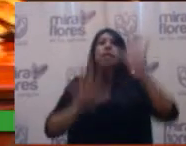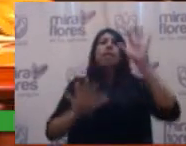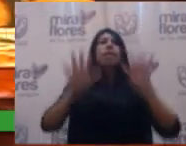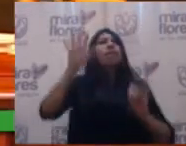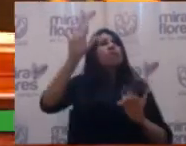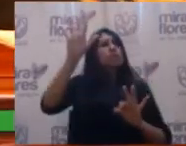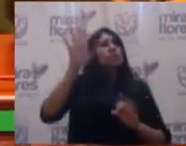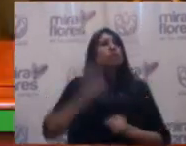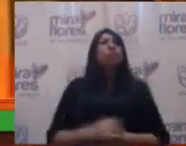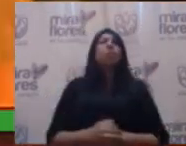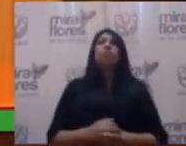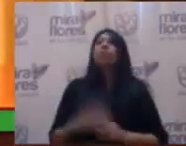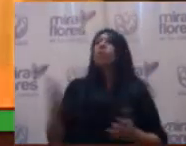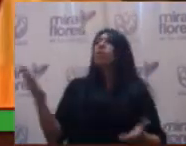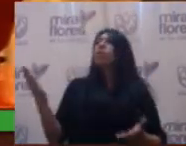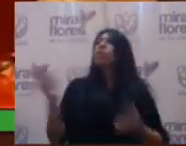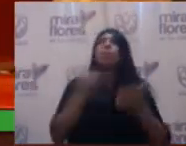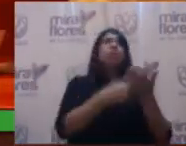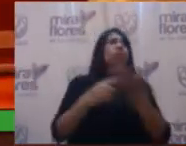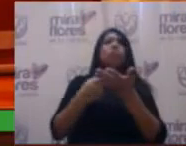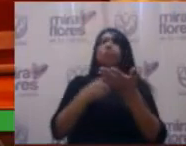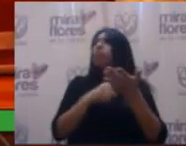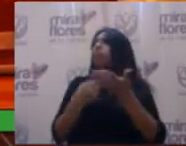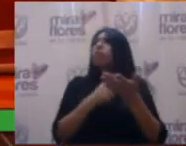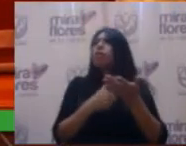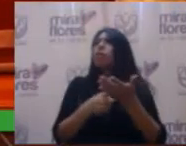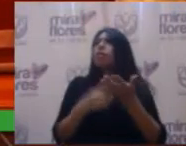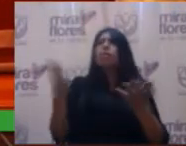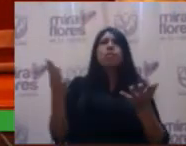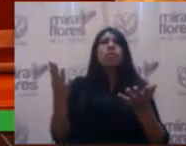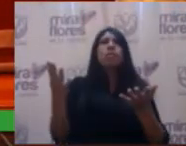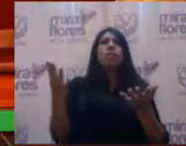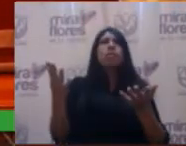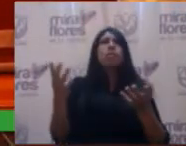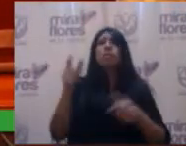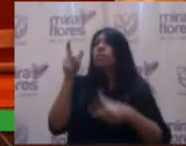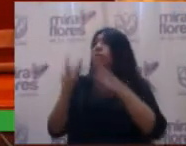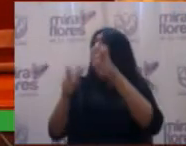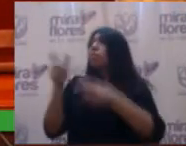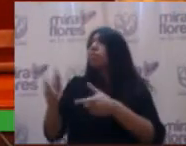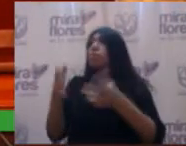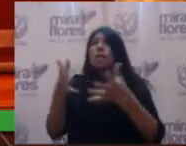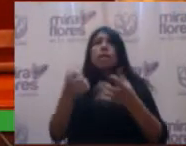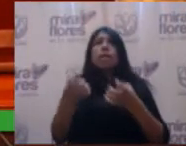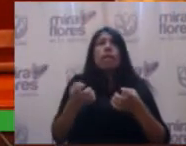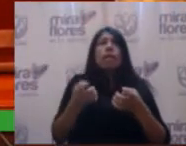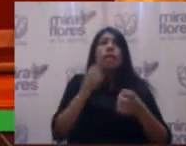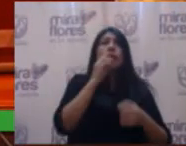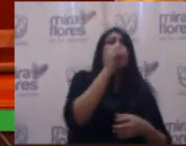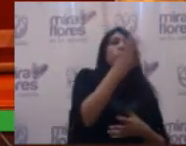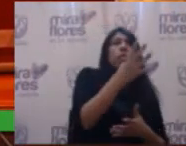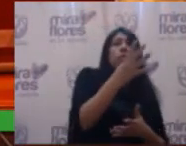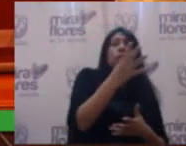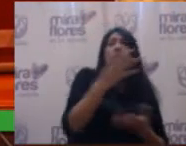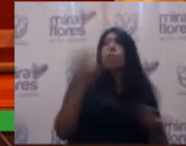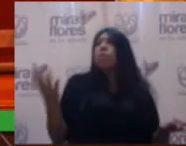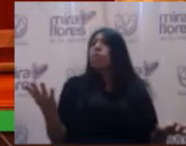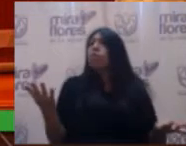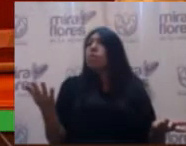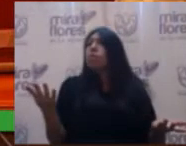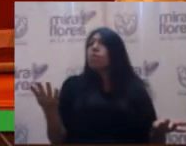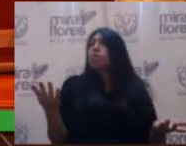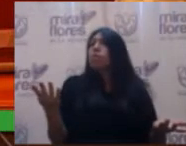2015-2018. La palabra al debate, si lo hubiese. Si hay alguien que tiene algo que comentar o decir o manifestar sobre este